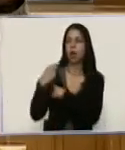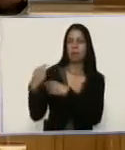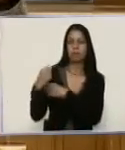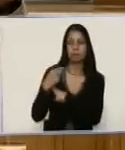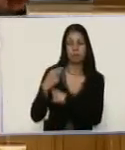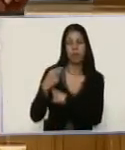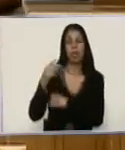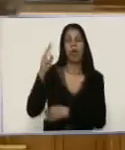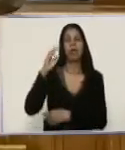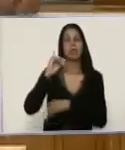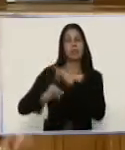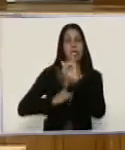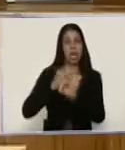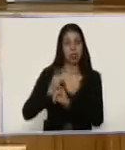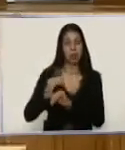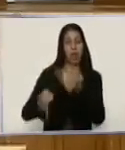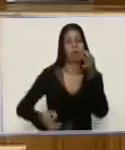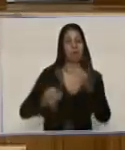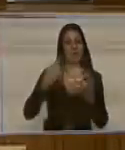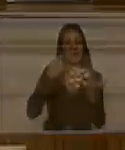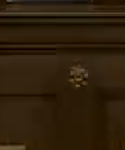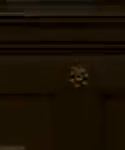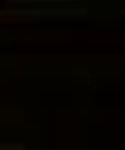Corte Penal Internacional. Rueden.